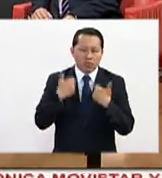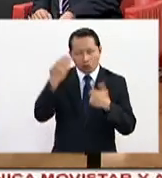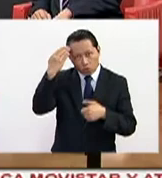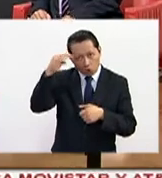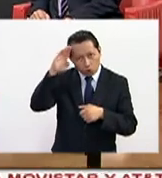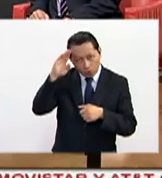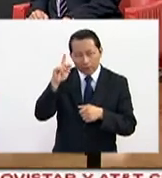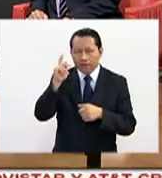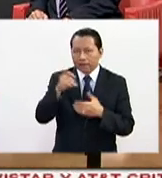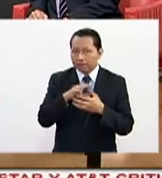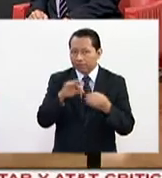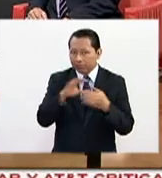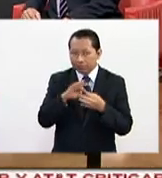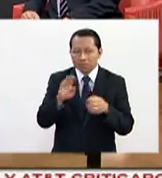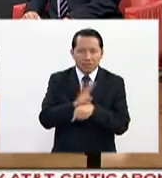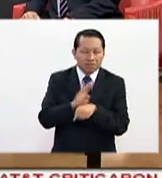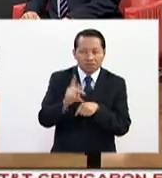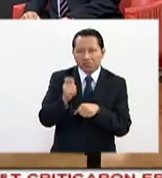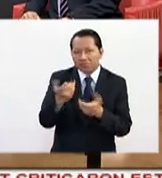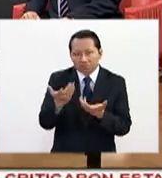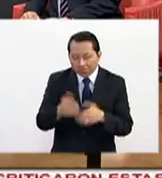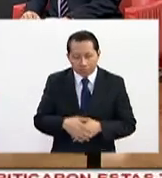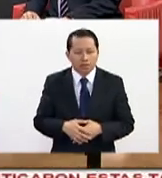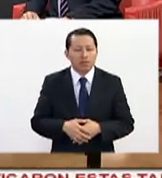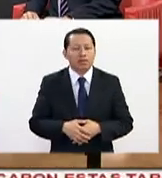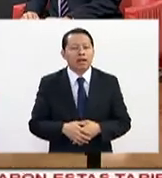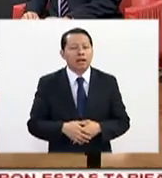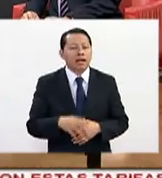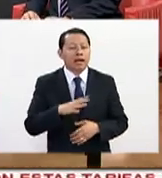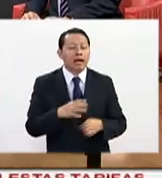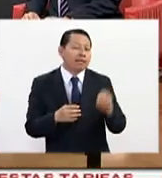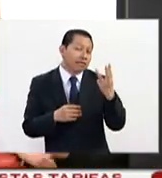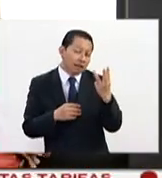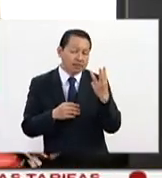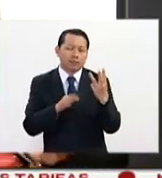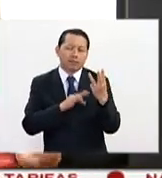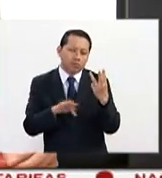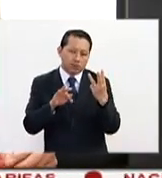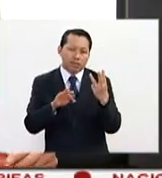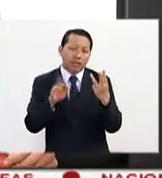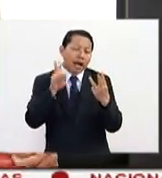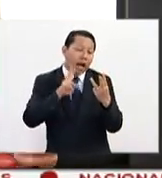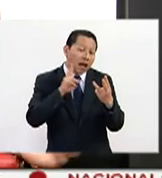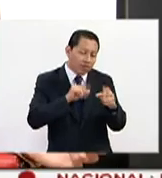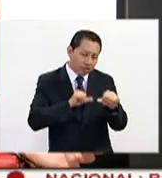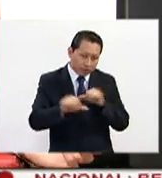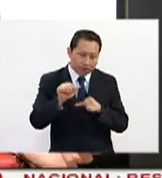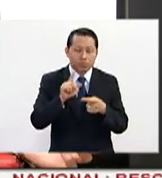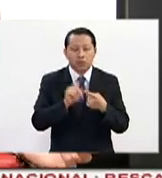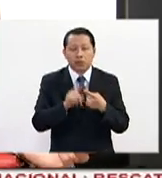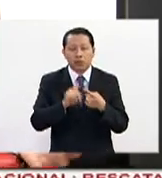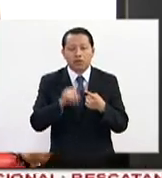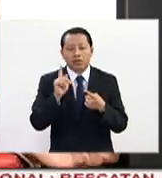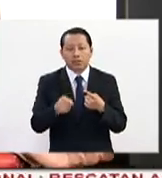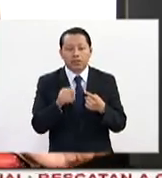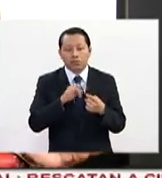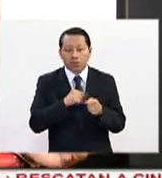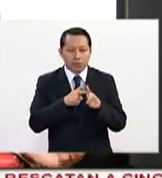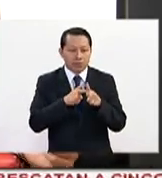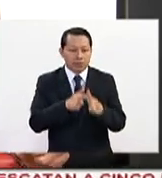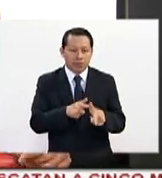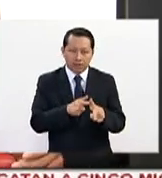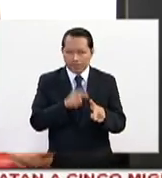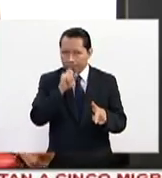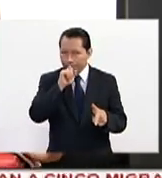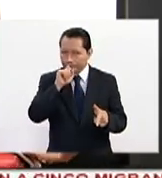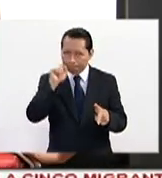qué podríamos estar hablando? ¿Qué beneficios? Bueno, hay tres escenarios posibles en caso de una sucesión, si es que se da. El primero es que haya una continuidad del